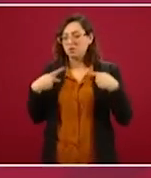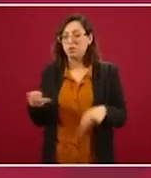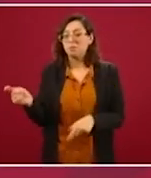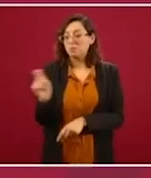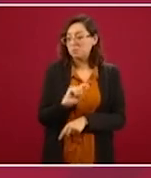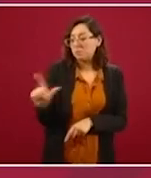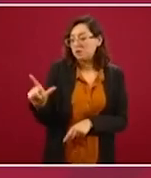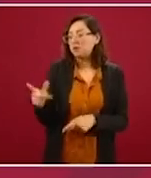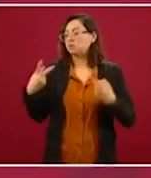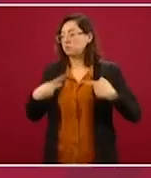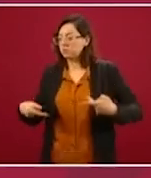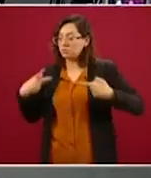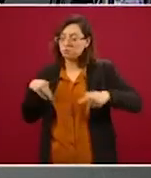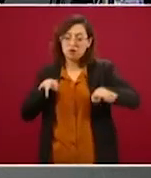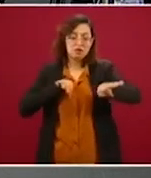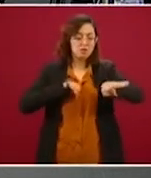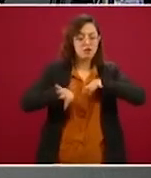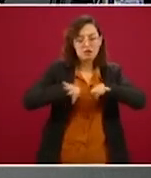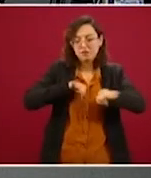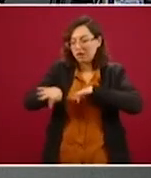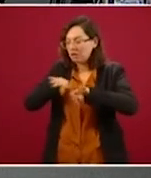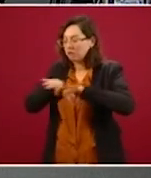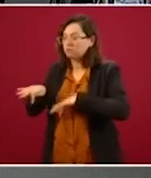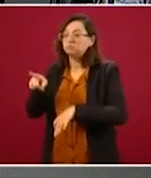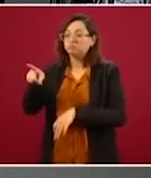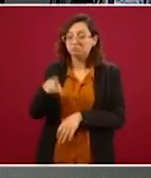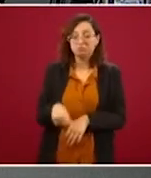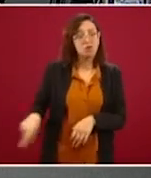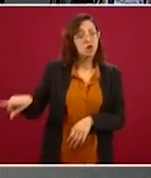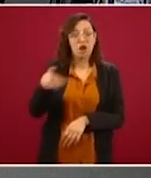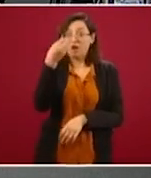los trabajadores, ¿sí?